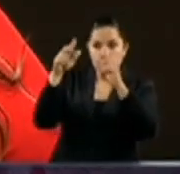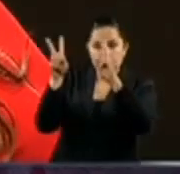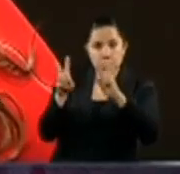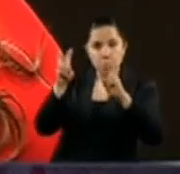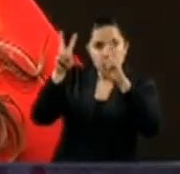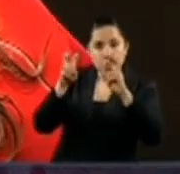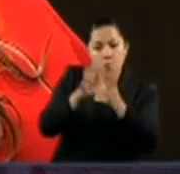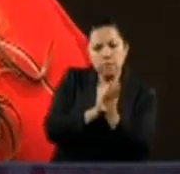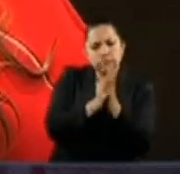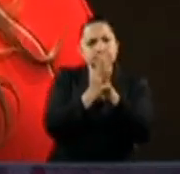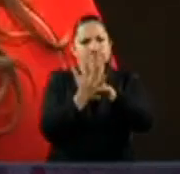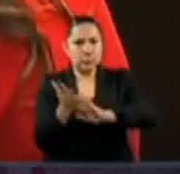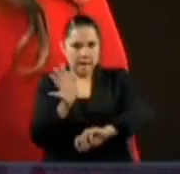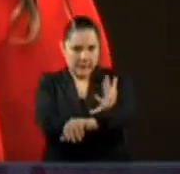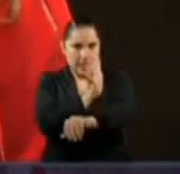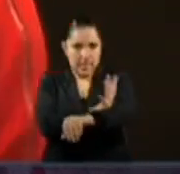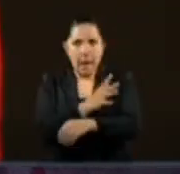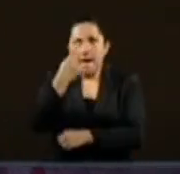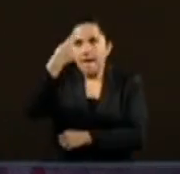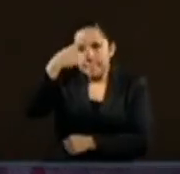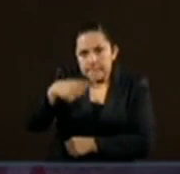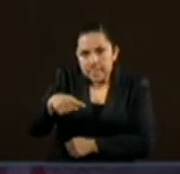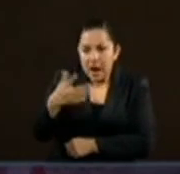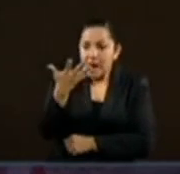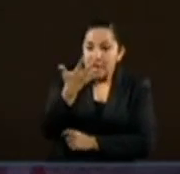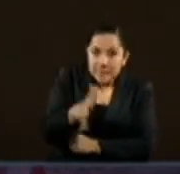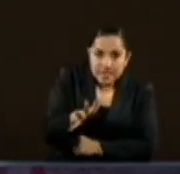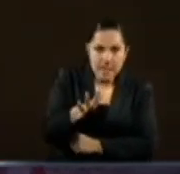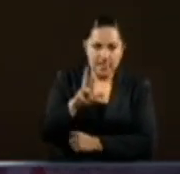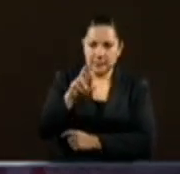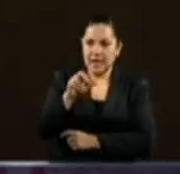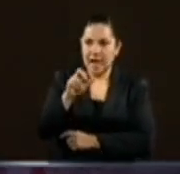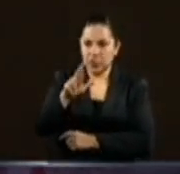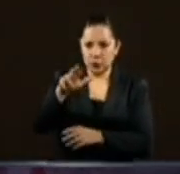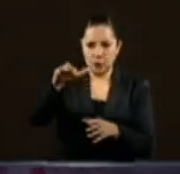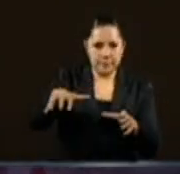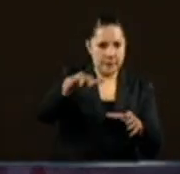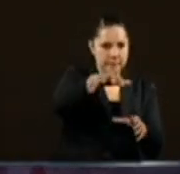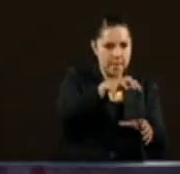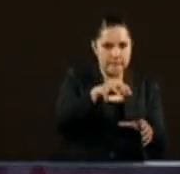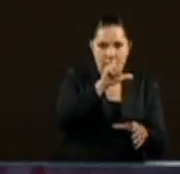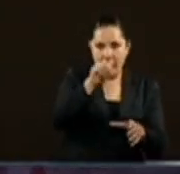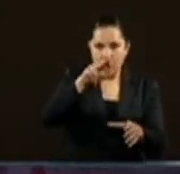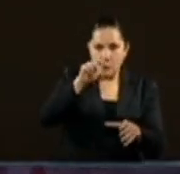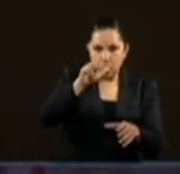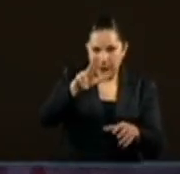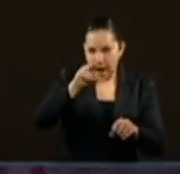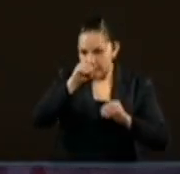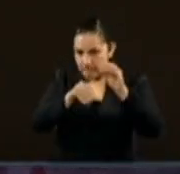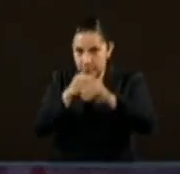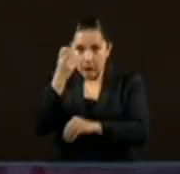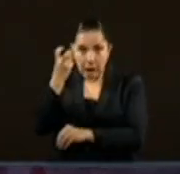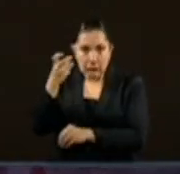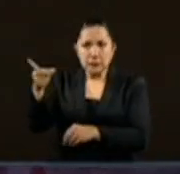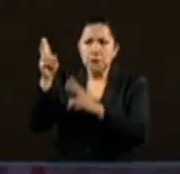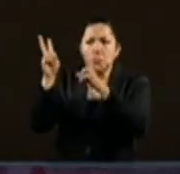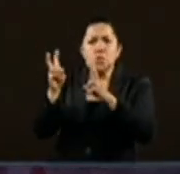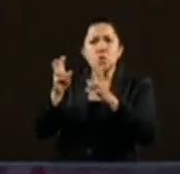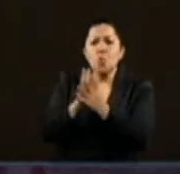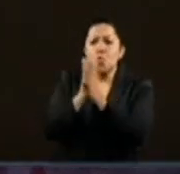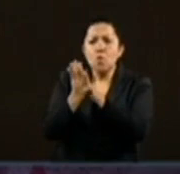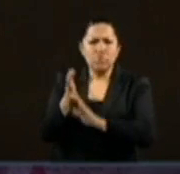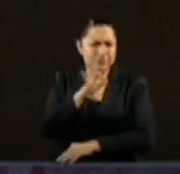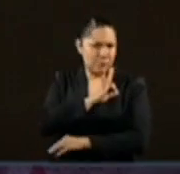tanta energía como 10 reactores nucleares. Otro caso es el de España, donde también se han aprobado